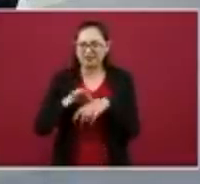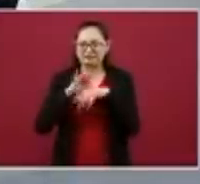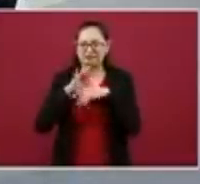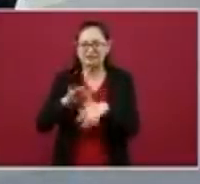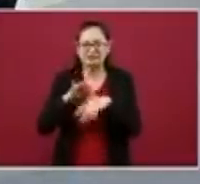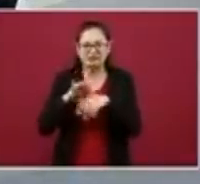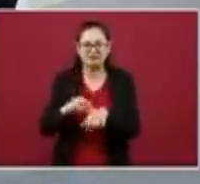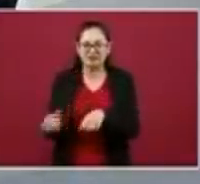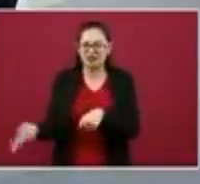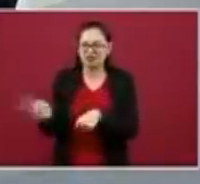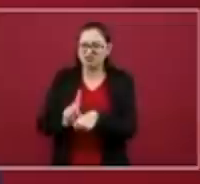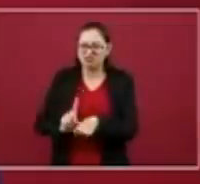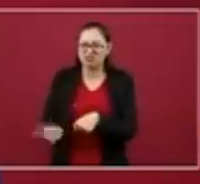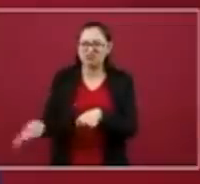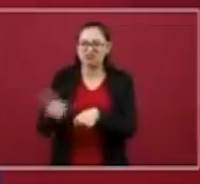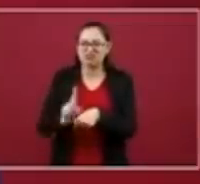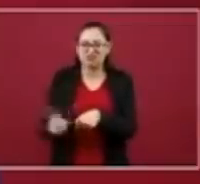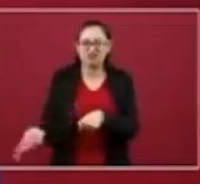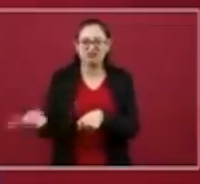día,